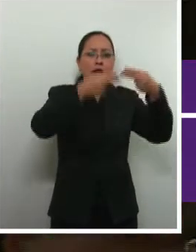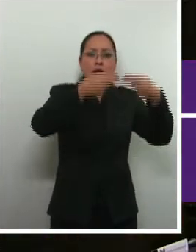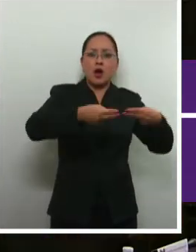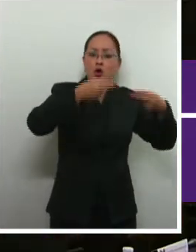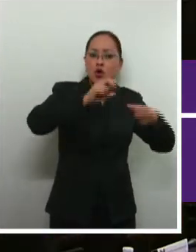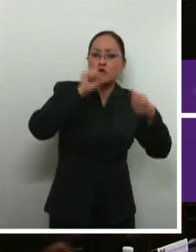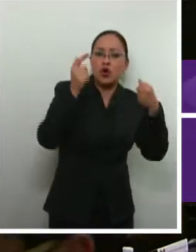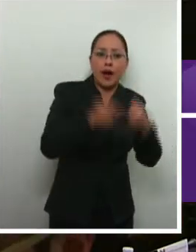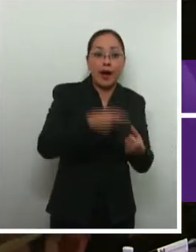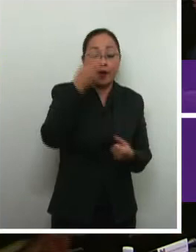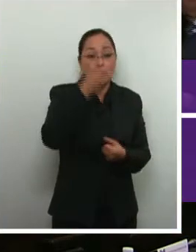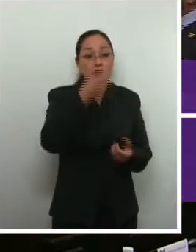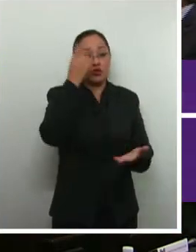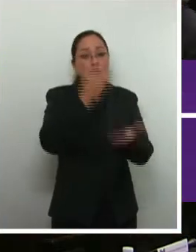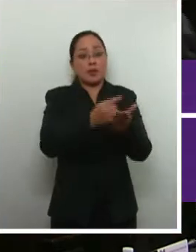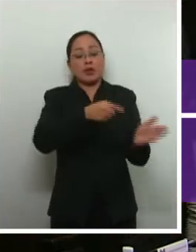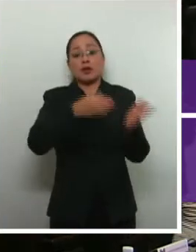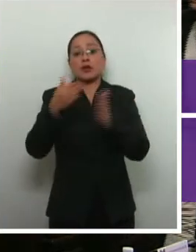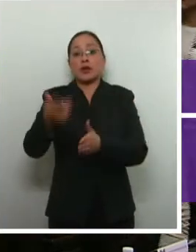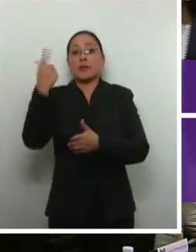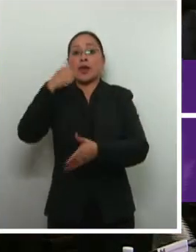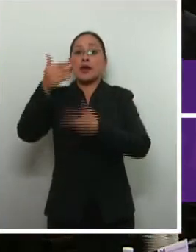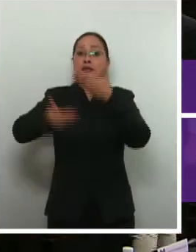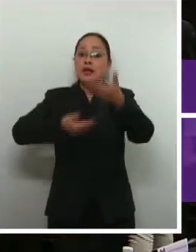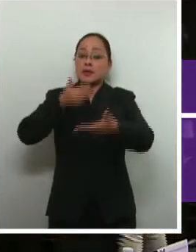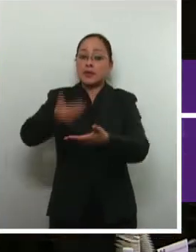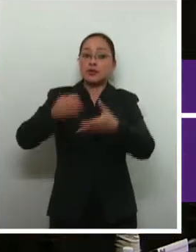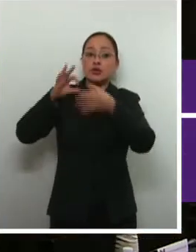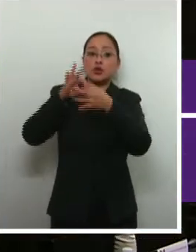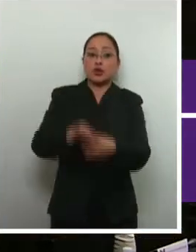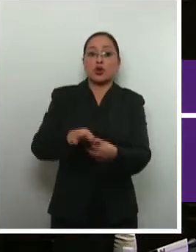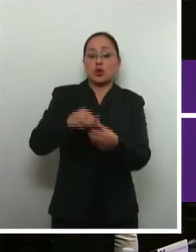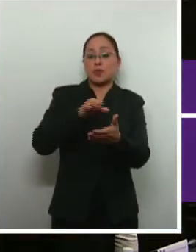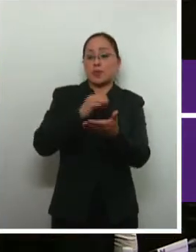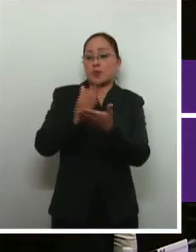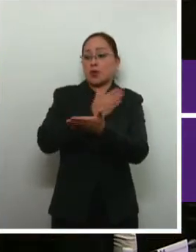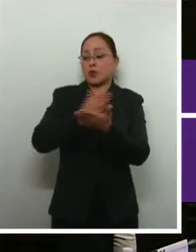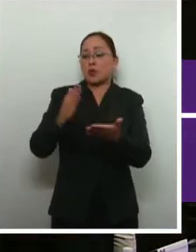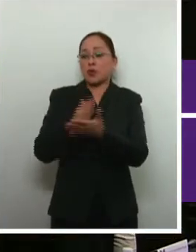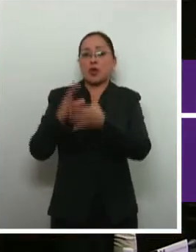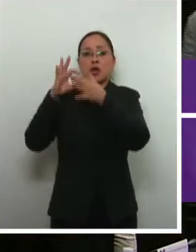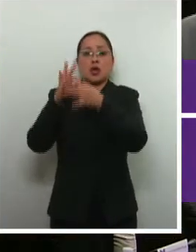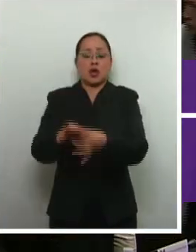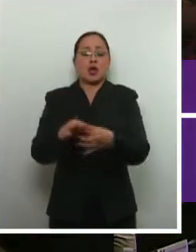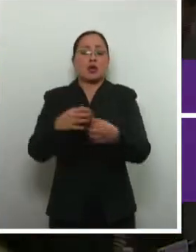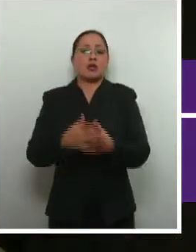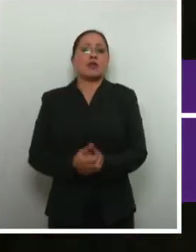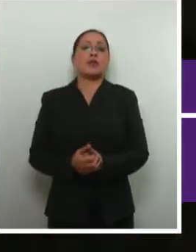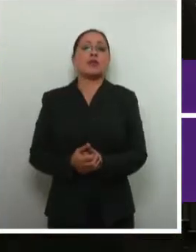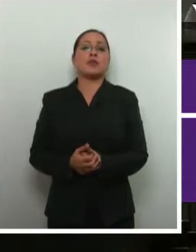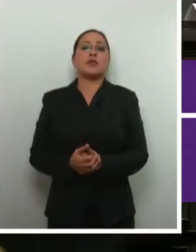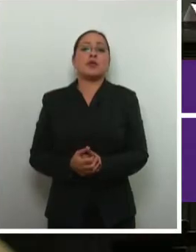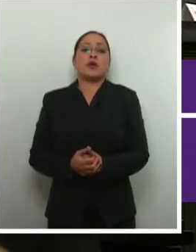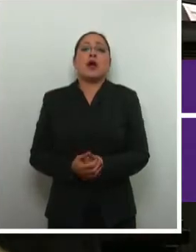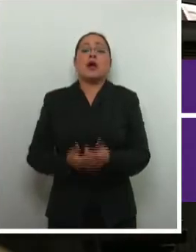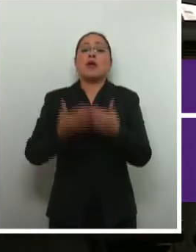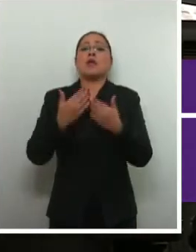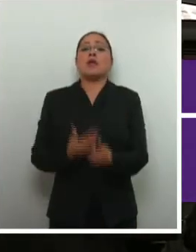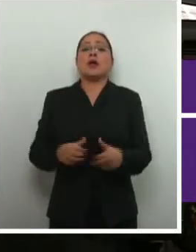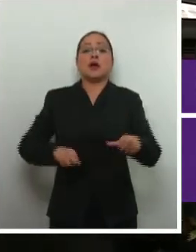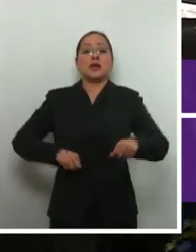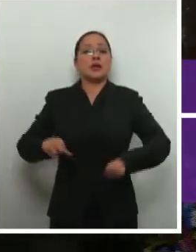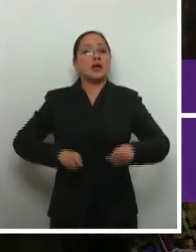comercial, a excepción de la prestación de servicios que no sean ajenos a su naturaleza. Se podrán realizar